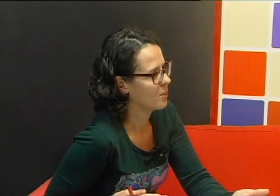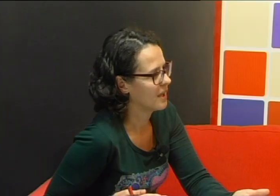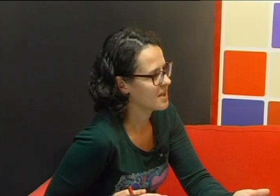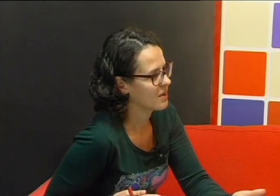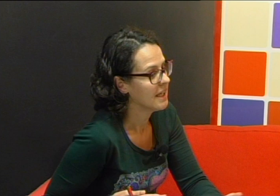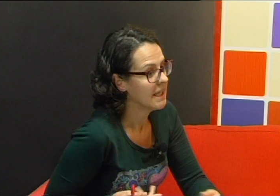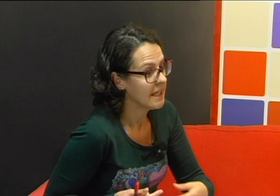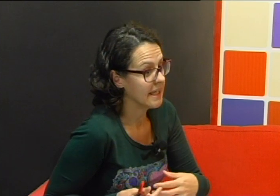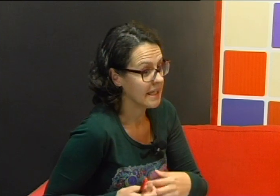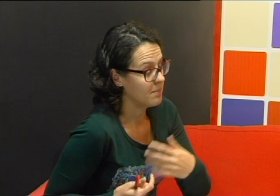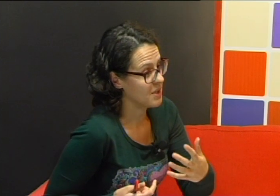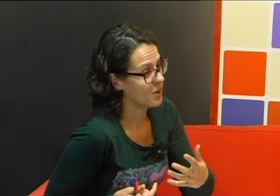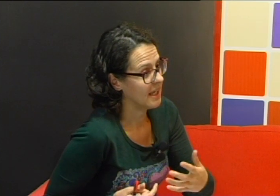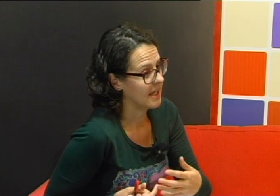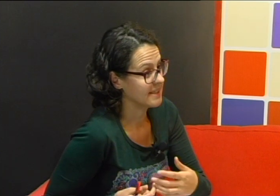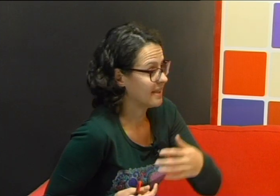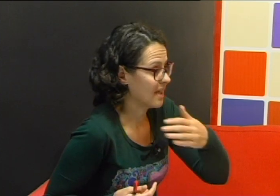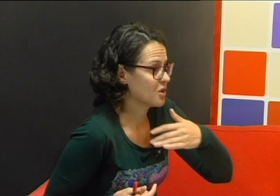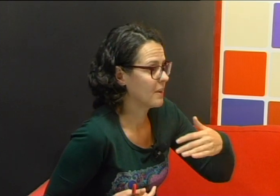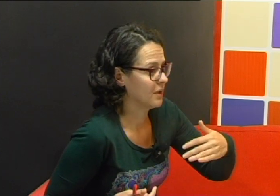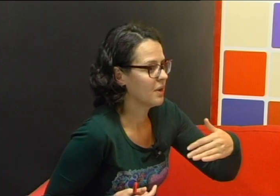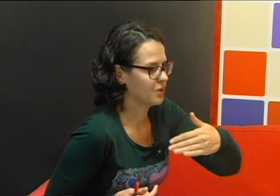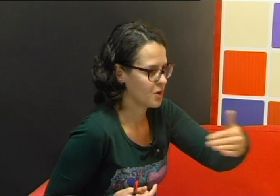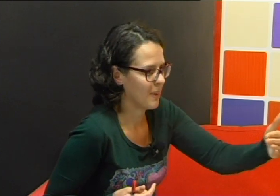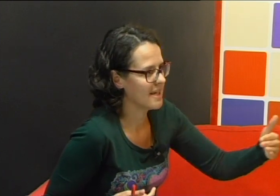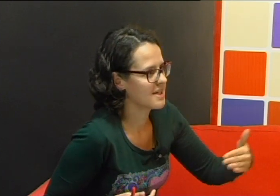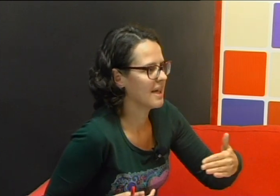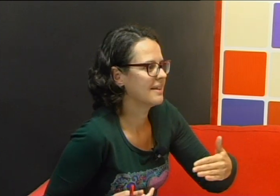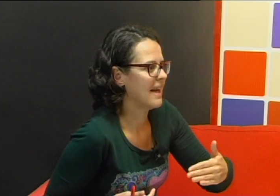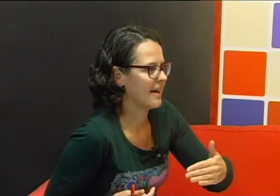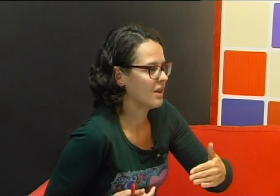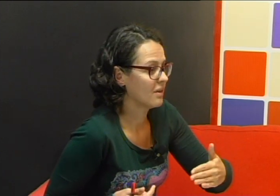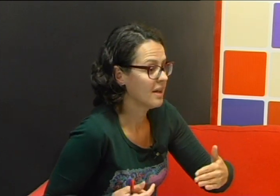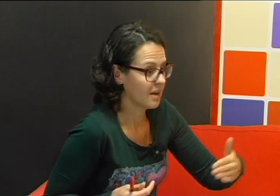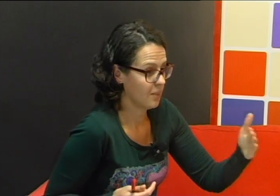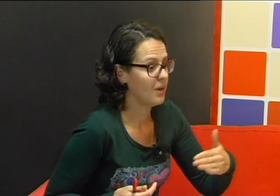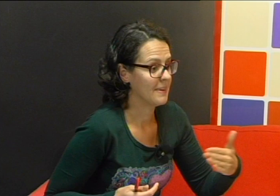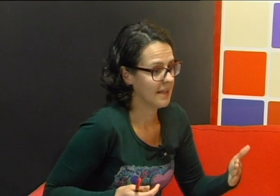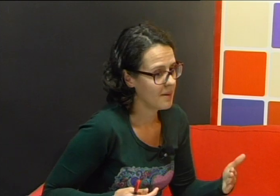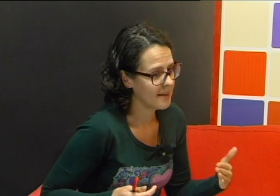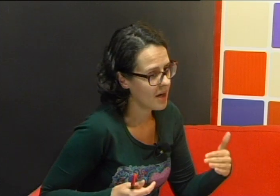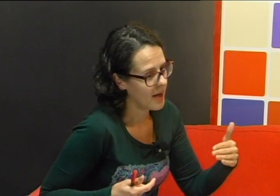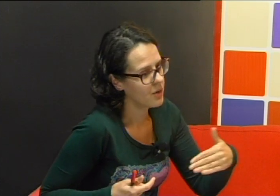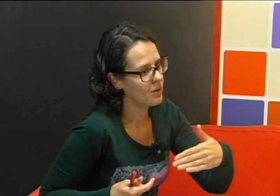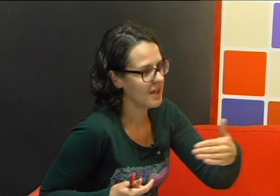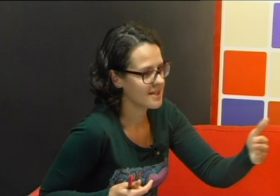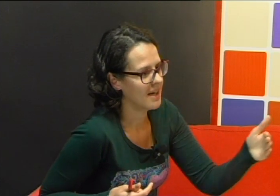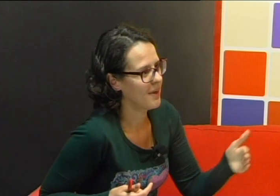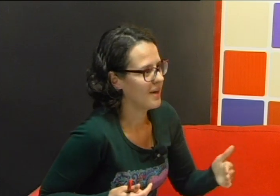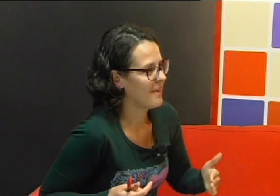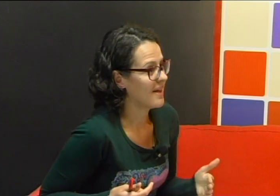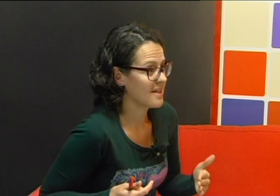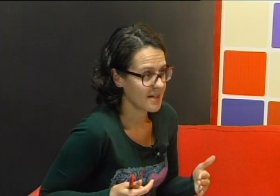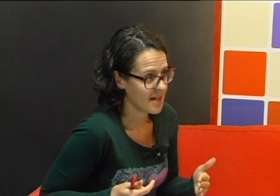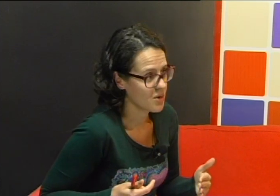los medios de comunicación y el peso que está teniendo sobre todo de otros países de la región que bueno lamentablemente ahora no es el